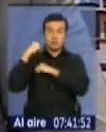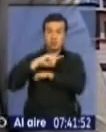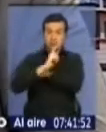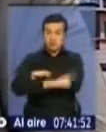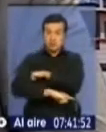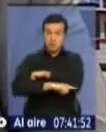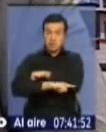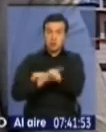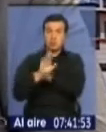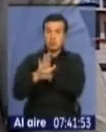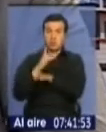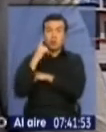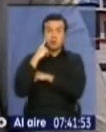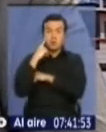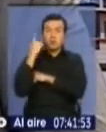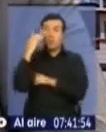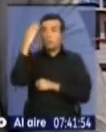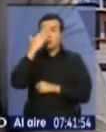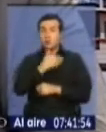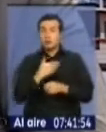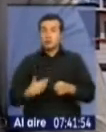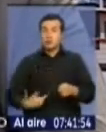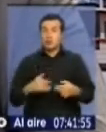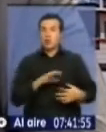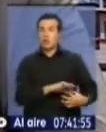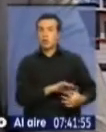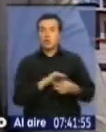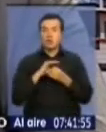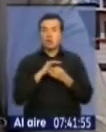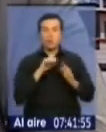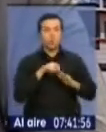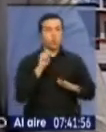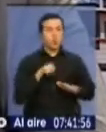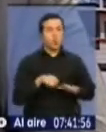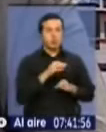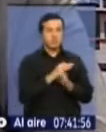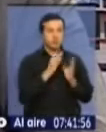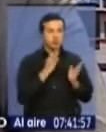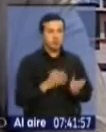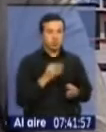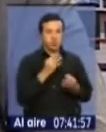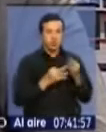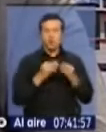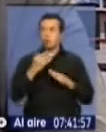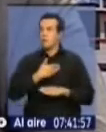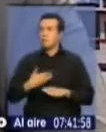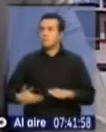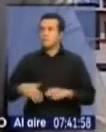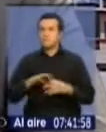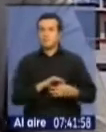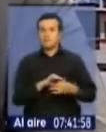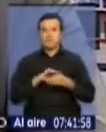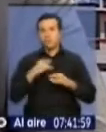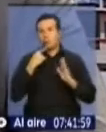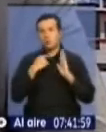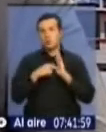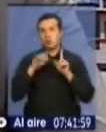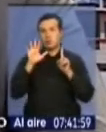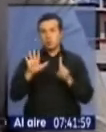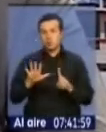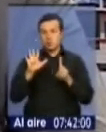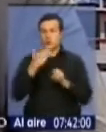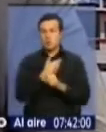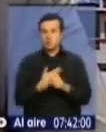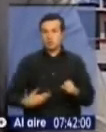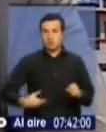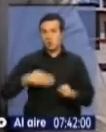disciplinaria se convierte en un brazo del poder político del Ejecutivo. del poder político gubernamental, como sucedió durante los 10 años, sobre todo los últimos 6 años del